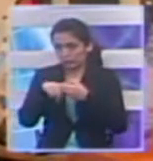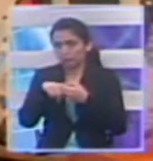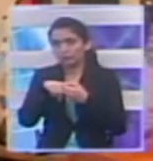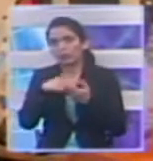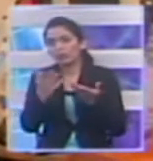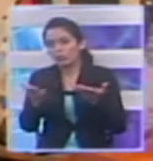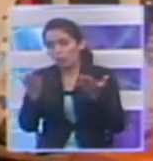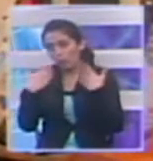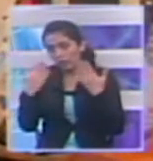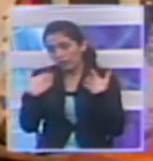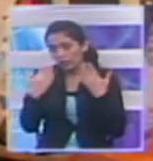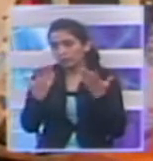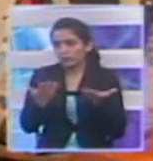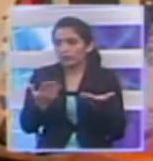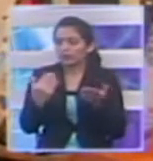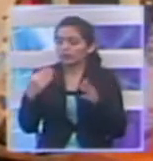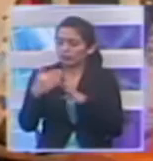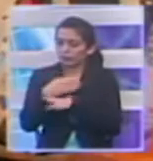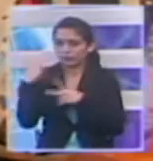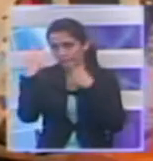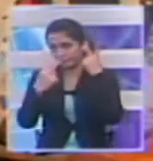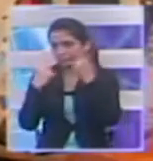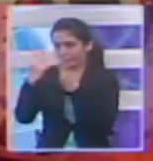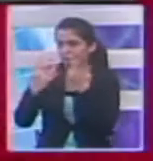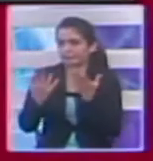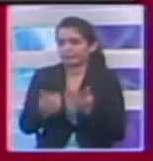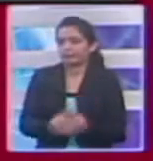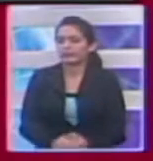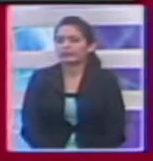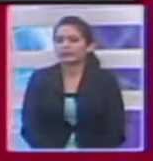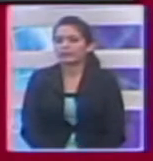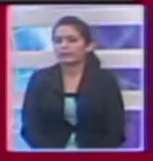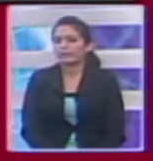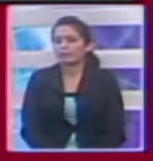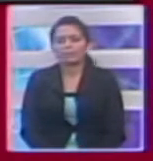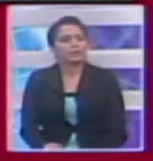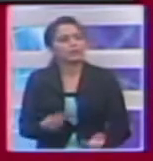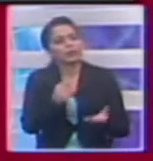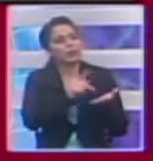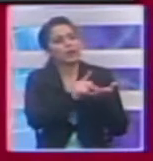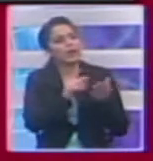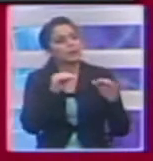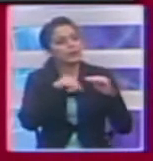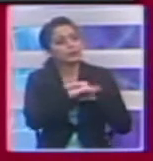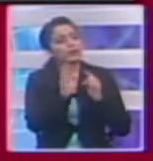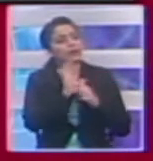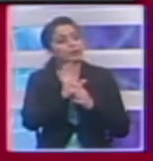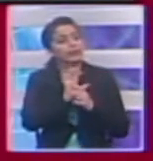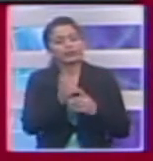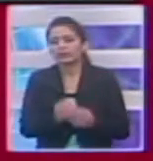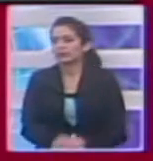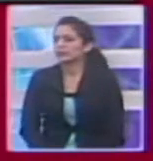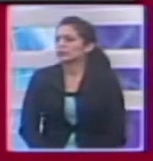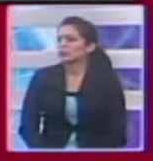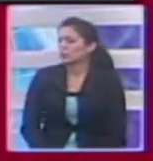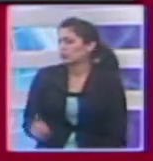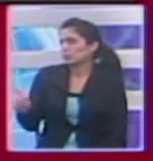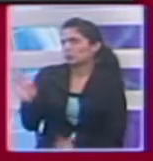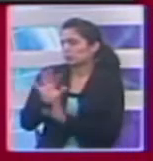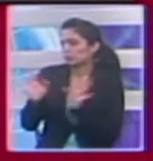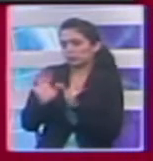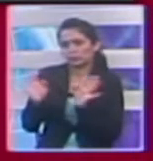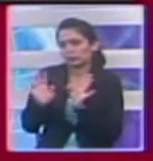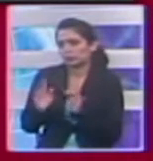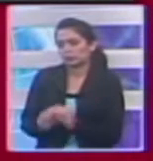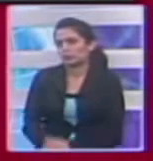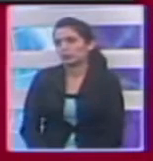ende vamos a visitarlos muy próximamente. Perfecto. ¿Y la entrada tiene algún costo, José? No, bueno, al ser una feria de